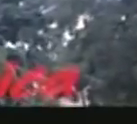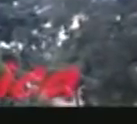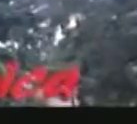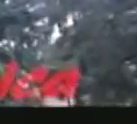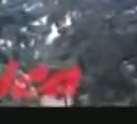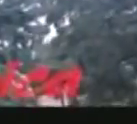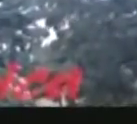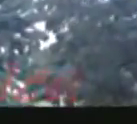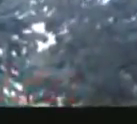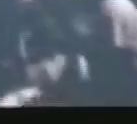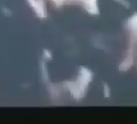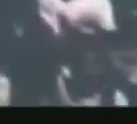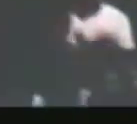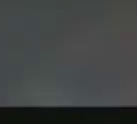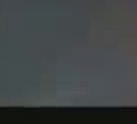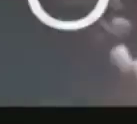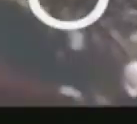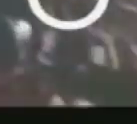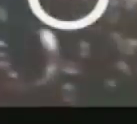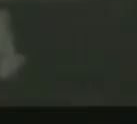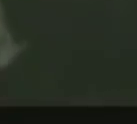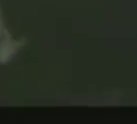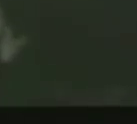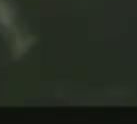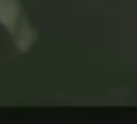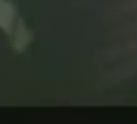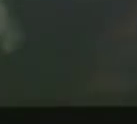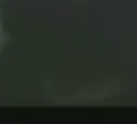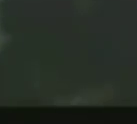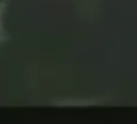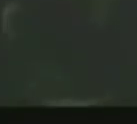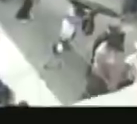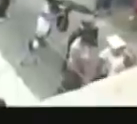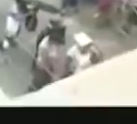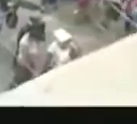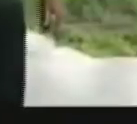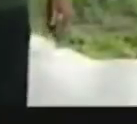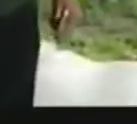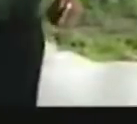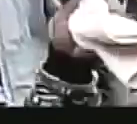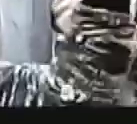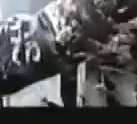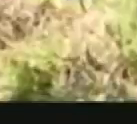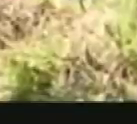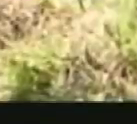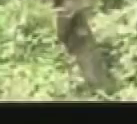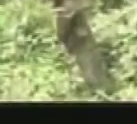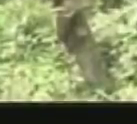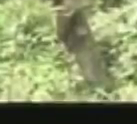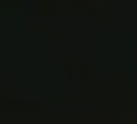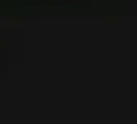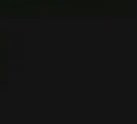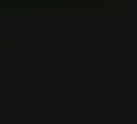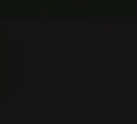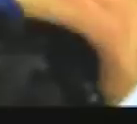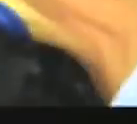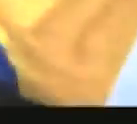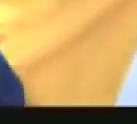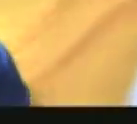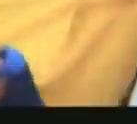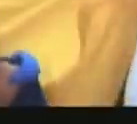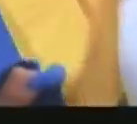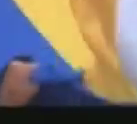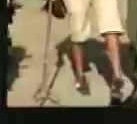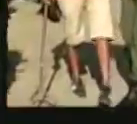amor. Venezuela heroica, gloria al bravo pueblo. Venezuela heroica,